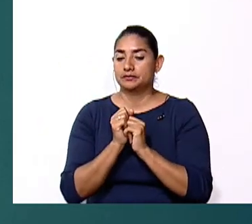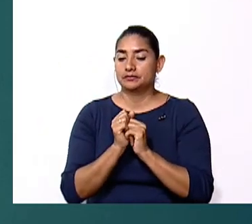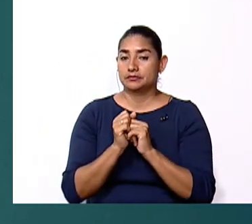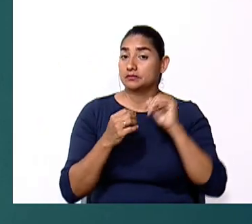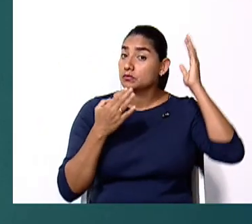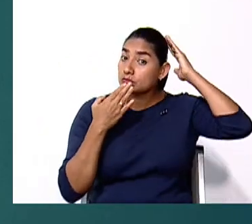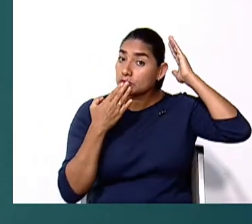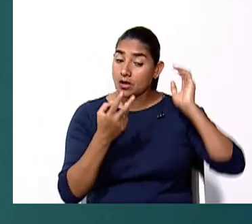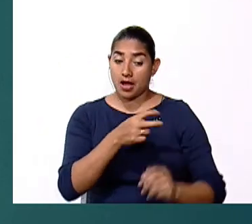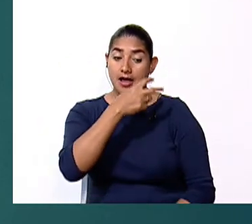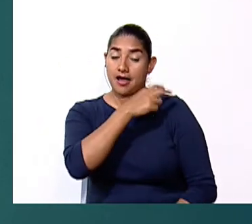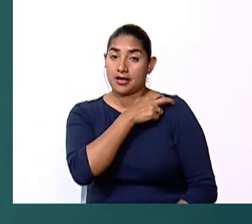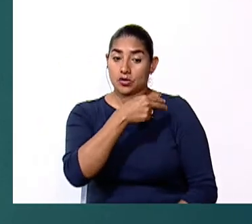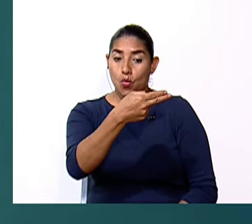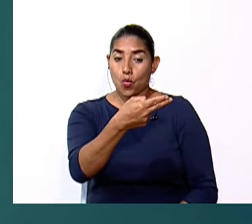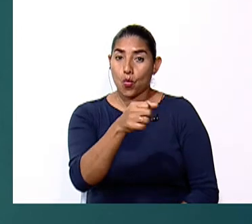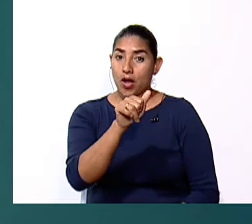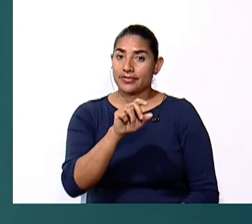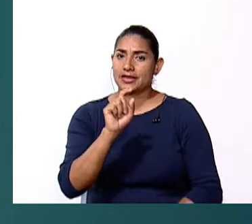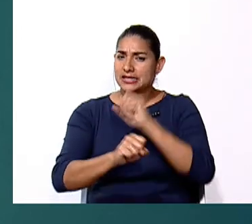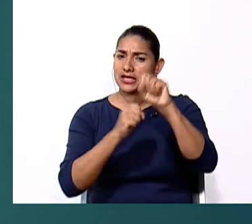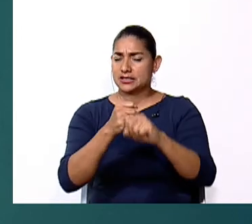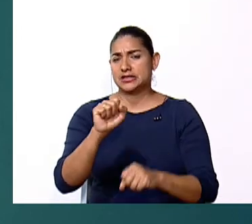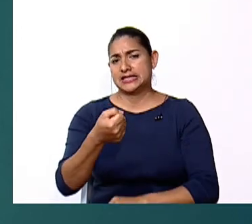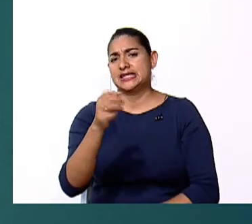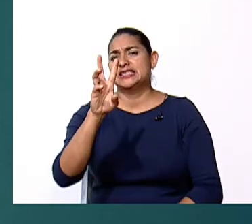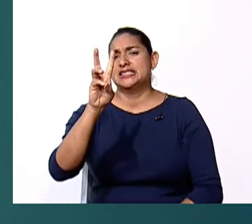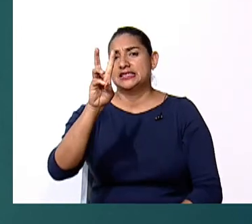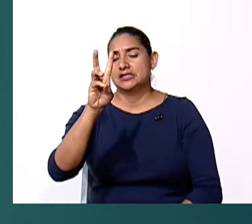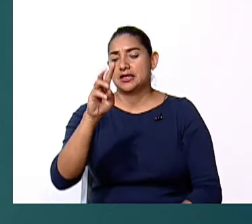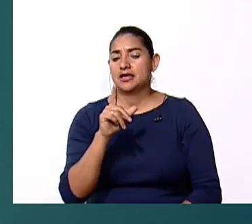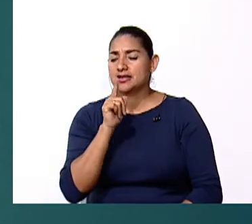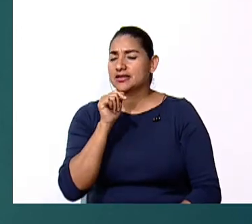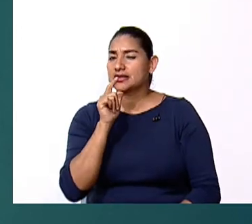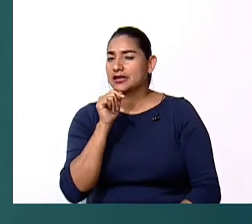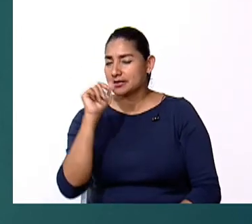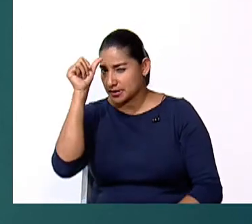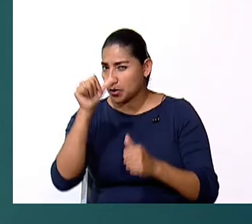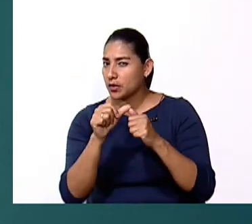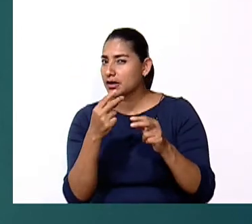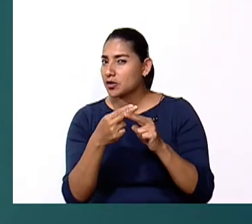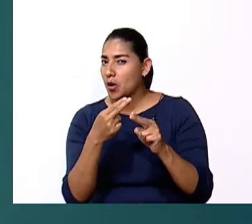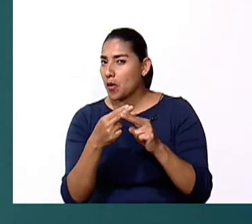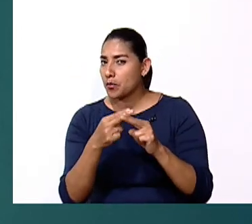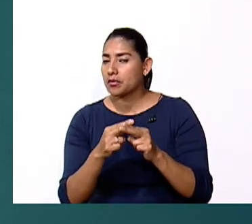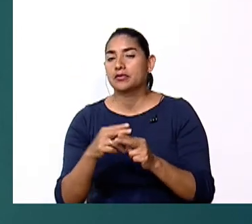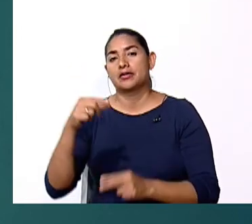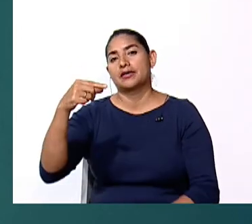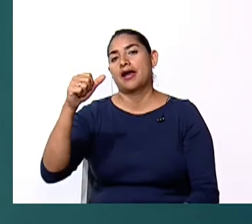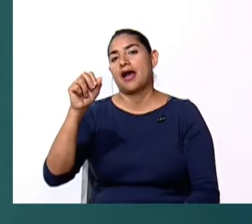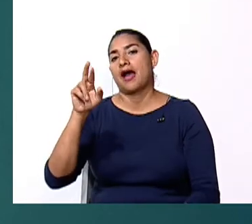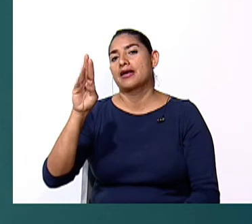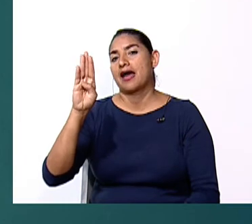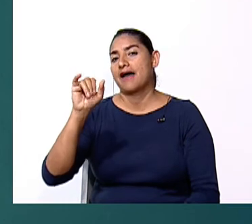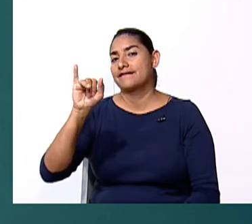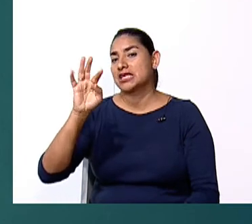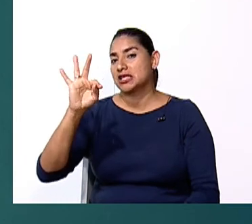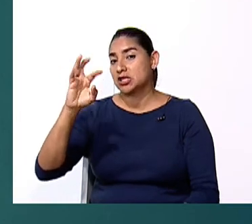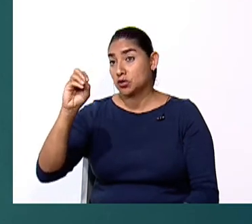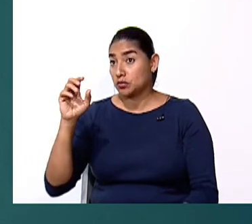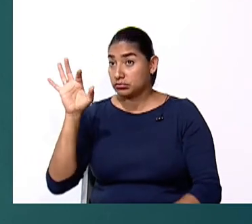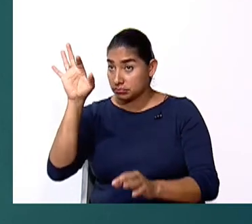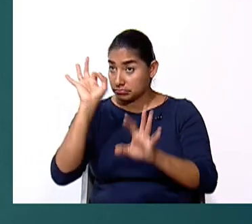las intenciones de Pereira y sus hombres, se hizo presente ante ellos. Antonio Pereira procedió en capturarlo,